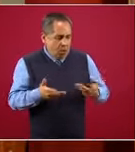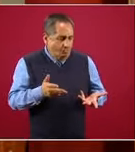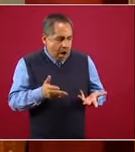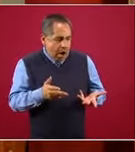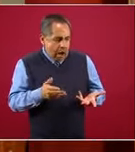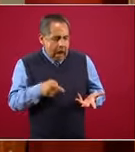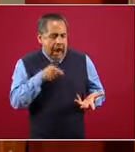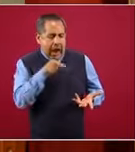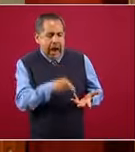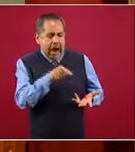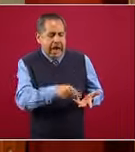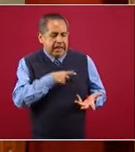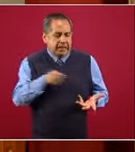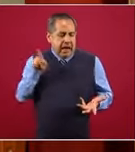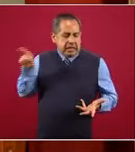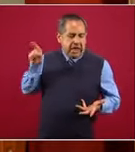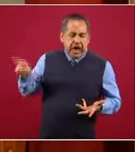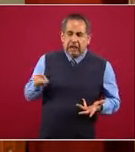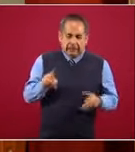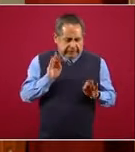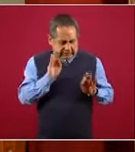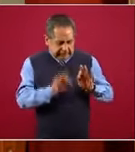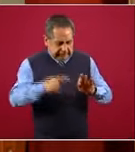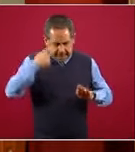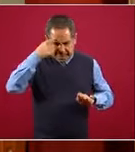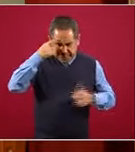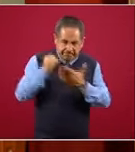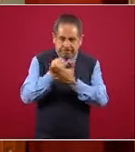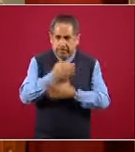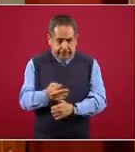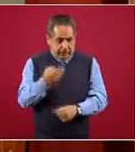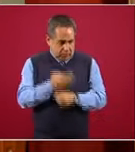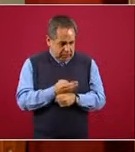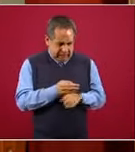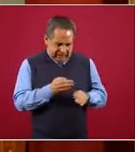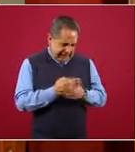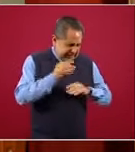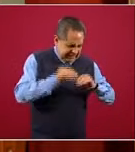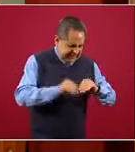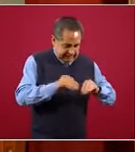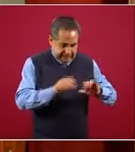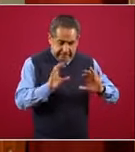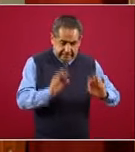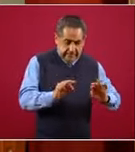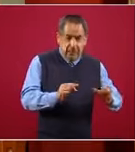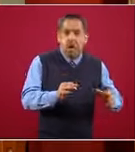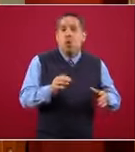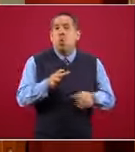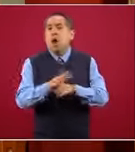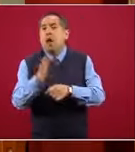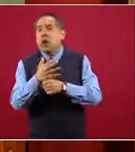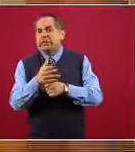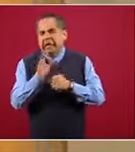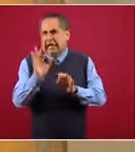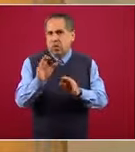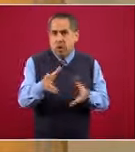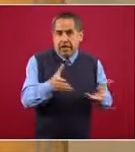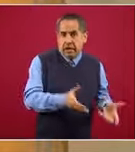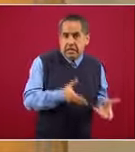hospitalaria que debe recibir a ese lesionado, toma una decisión de envío tanto del transporte adecuado